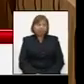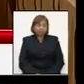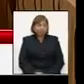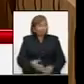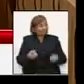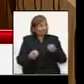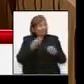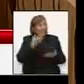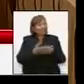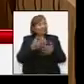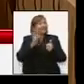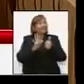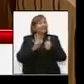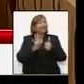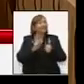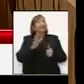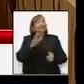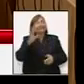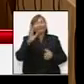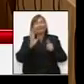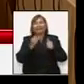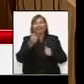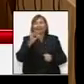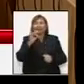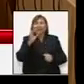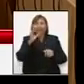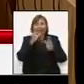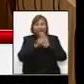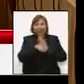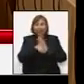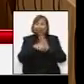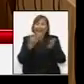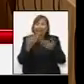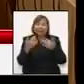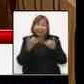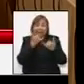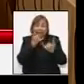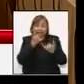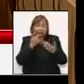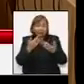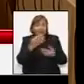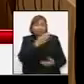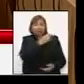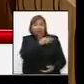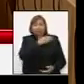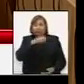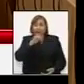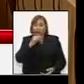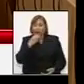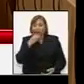Bien, son las 6 de la tarde con 18 minutos, luego de superó el incidente con el mayor Freddy